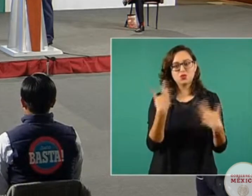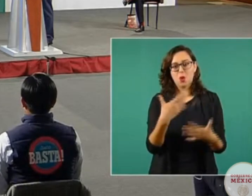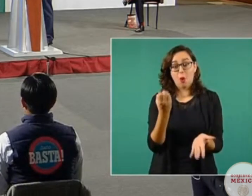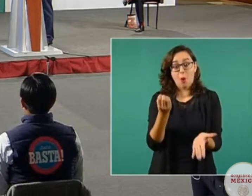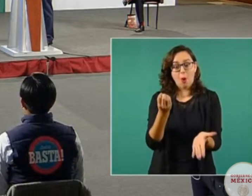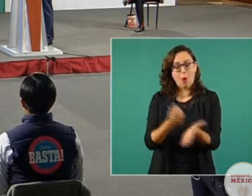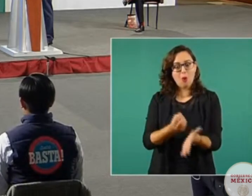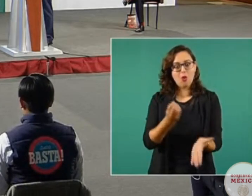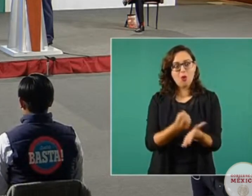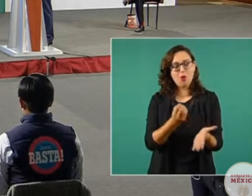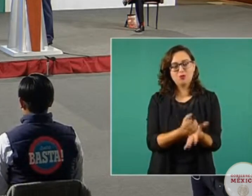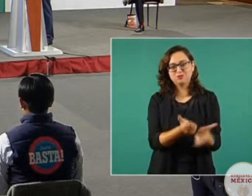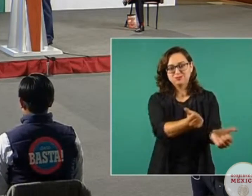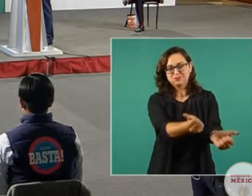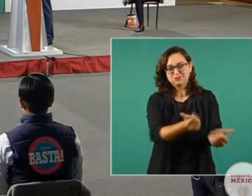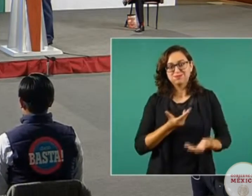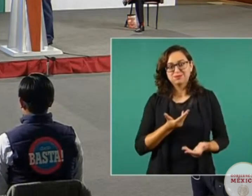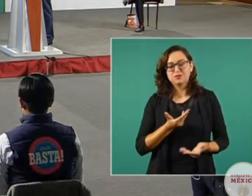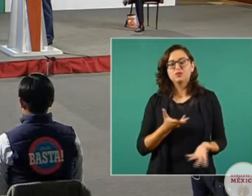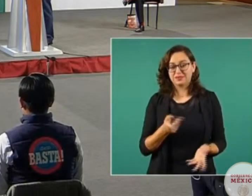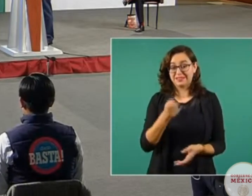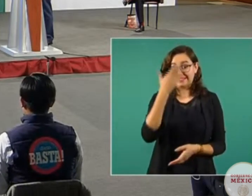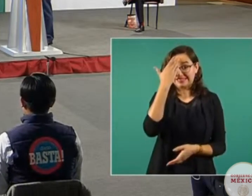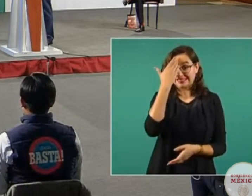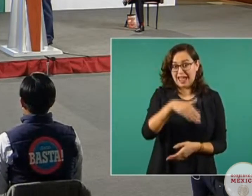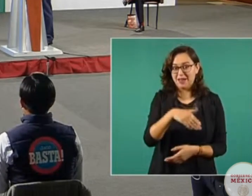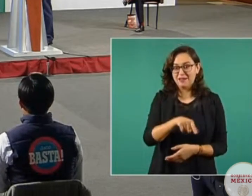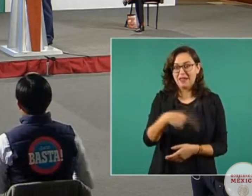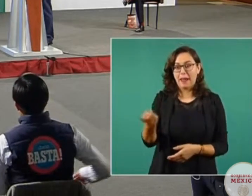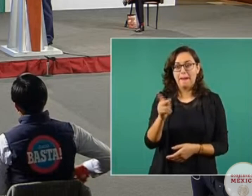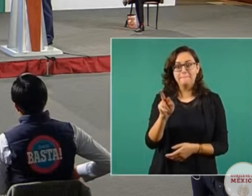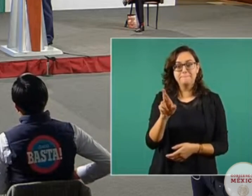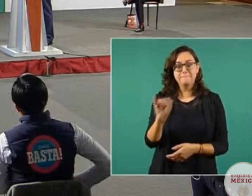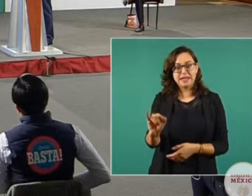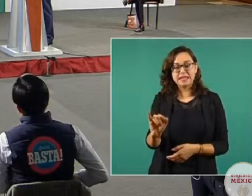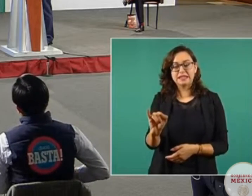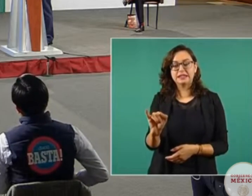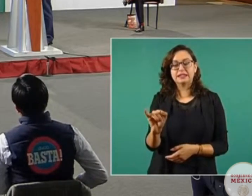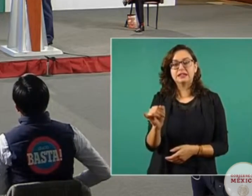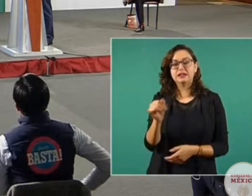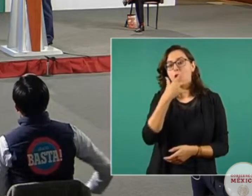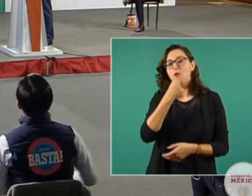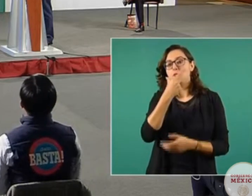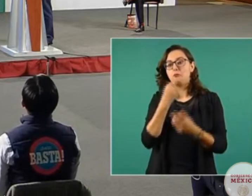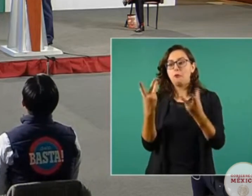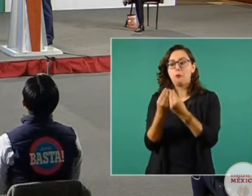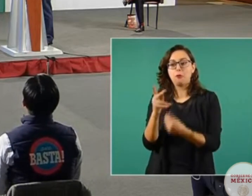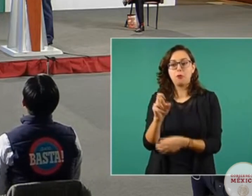Ya ven que el vocero de Peña y de Nietzsche habló de que